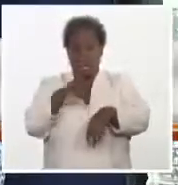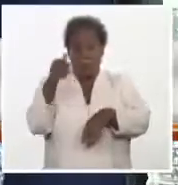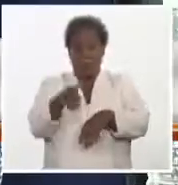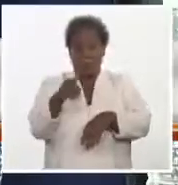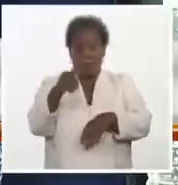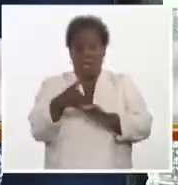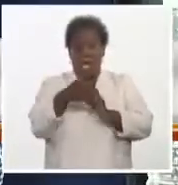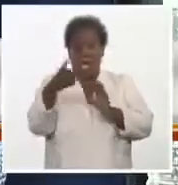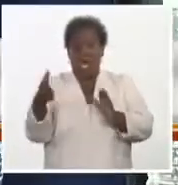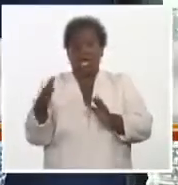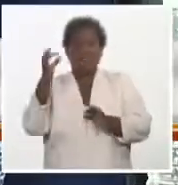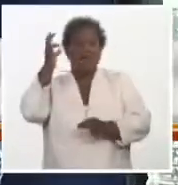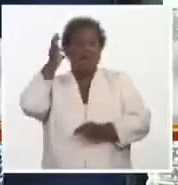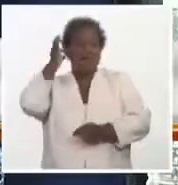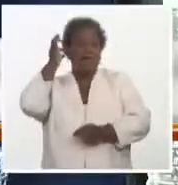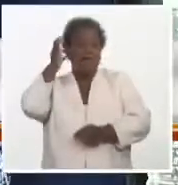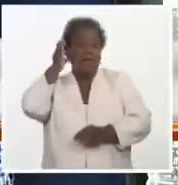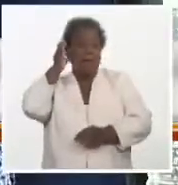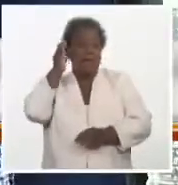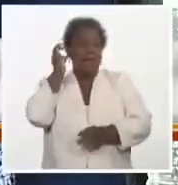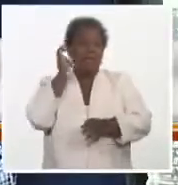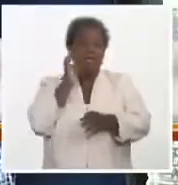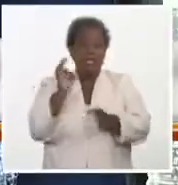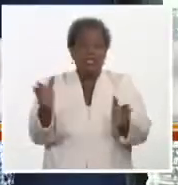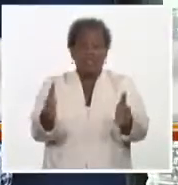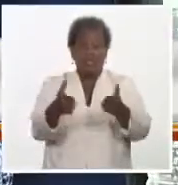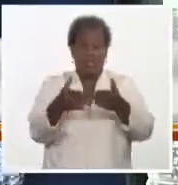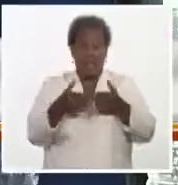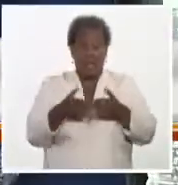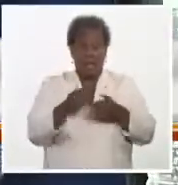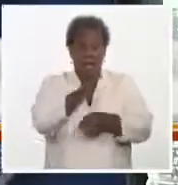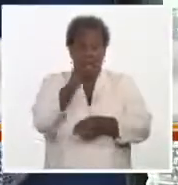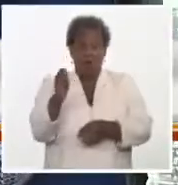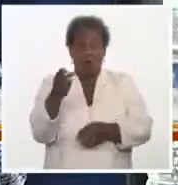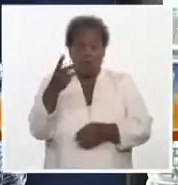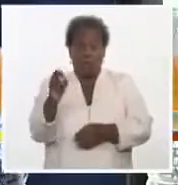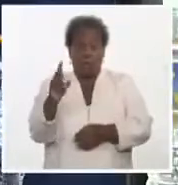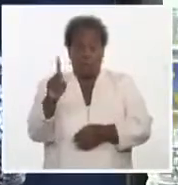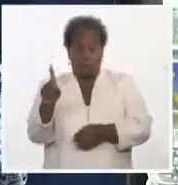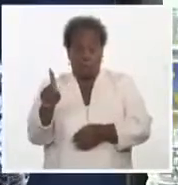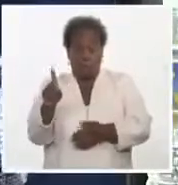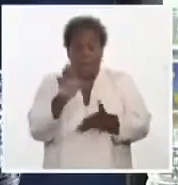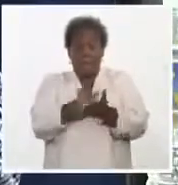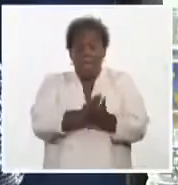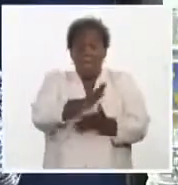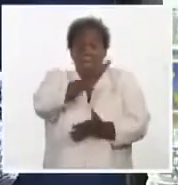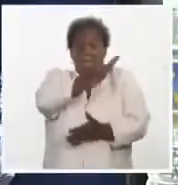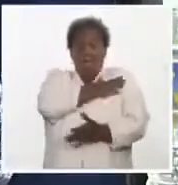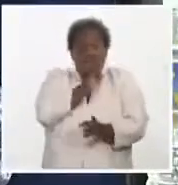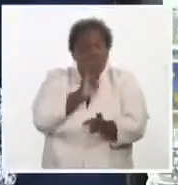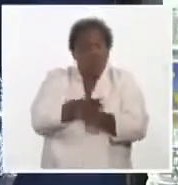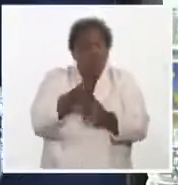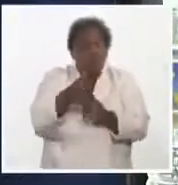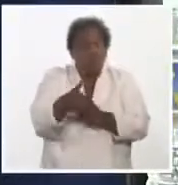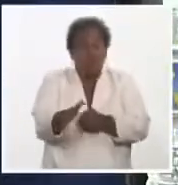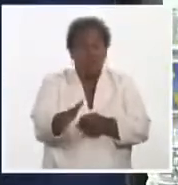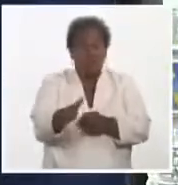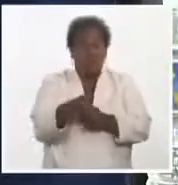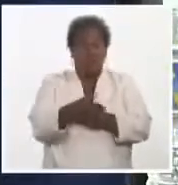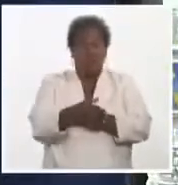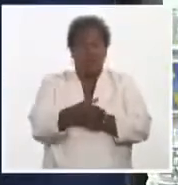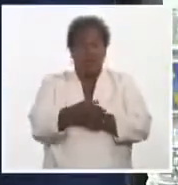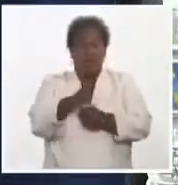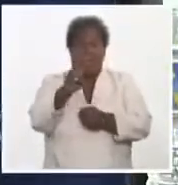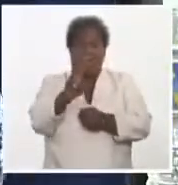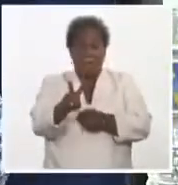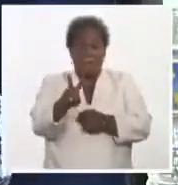mes de febrero, que sería el mes en el que cerraría el curso 2021. Y entonces en el mes de marzo iniciaríamos entonces el curso